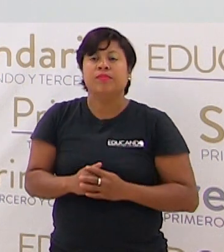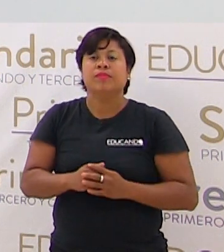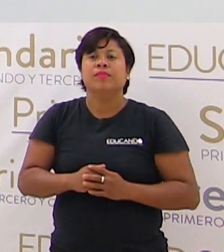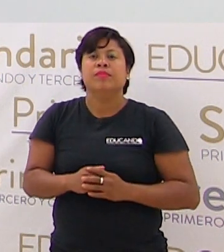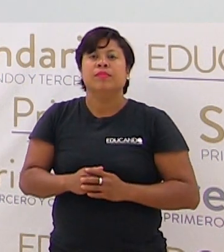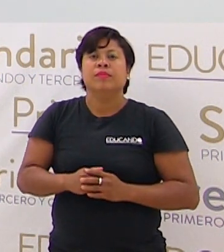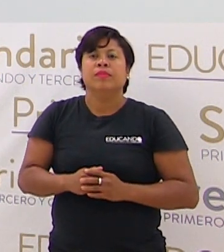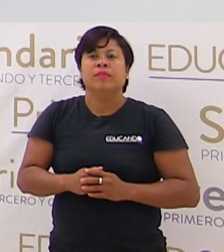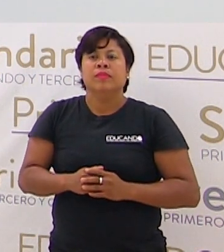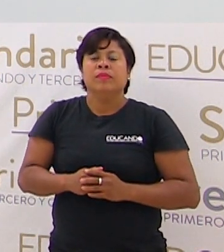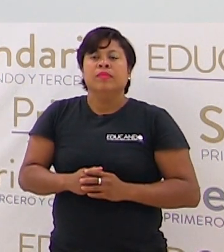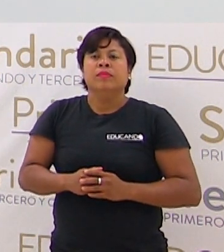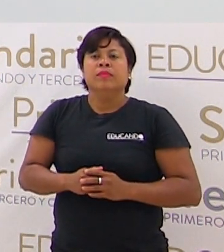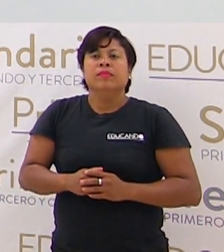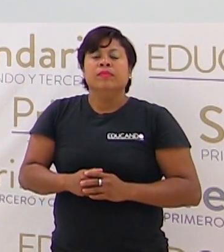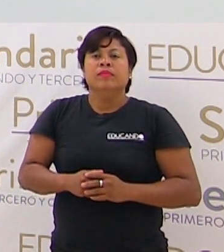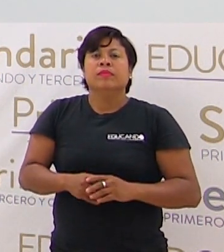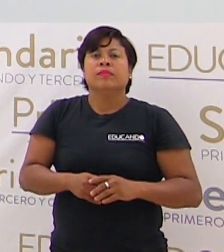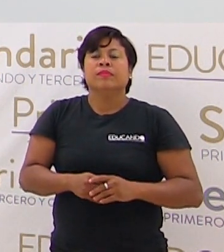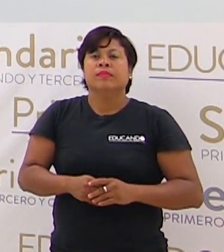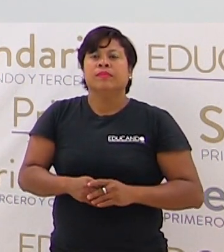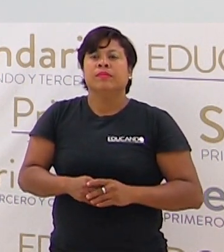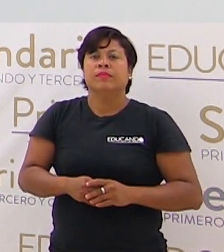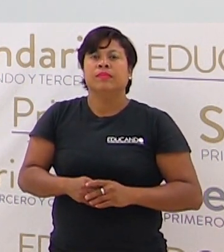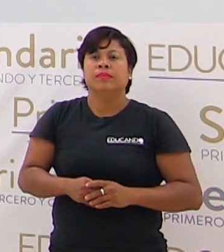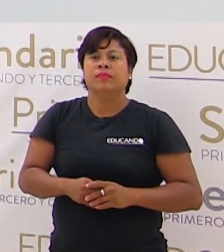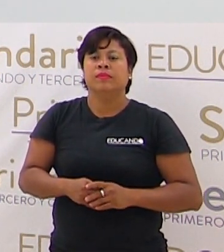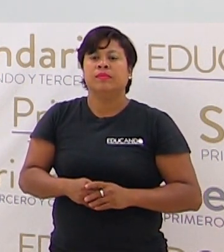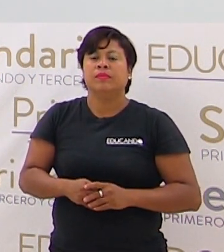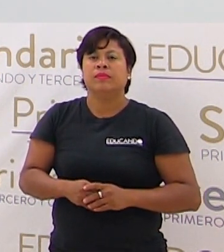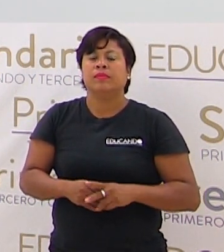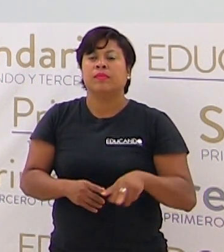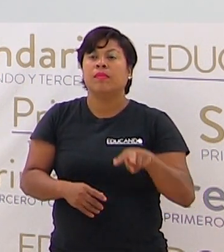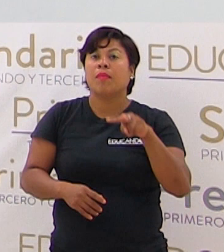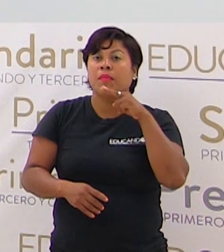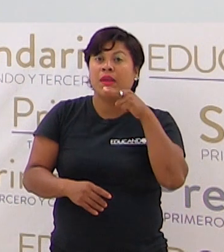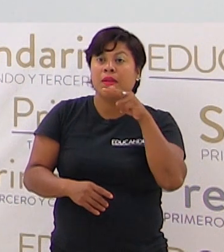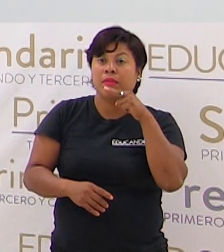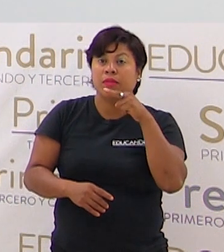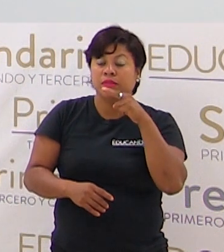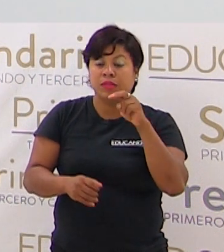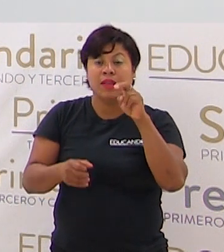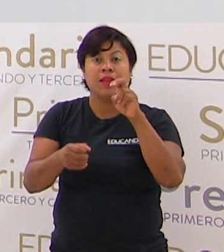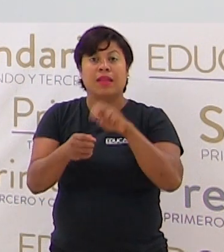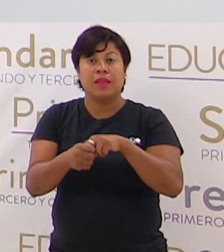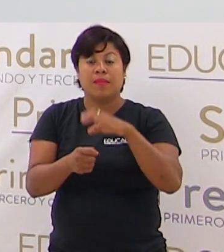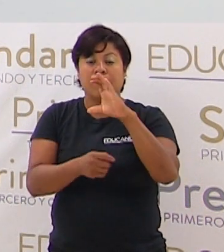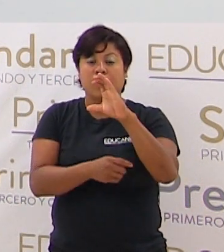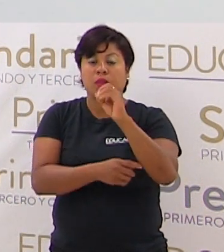acá verbos en